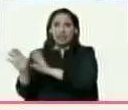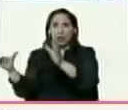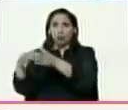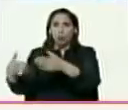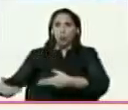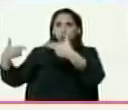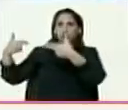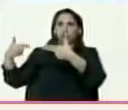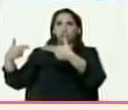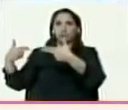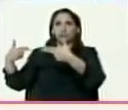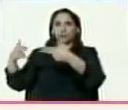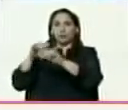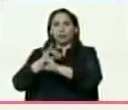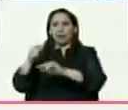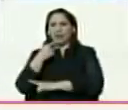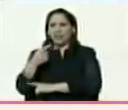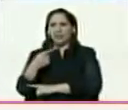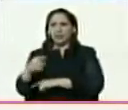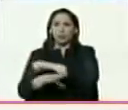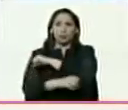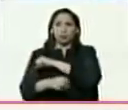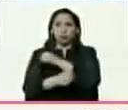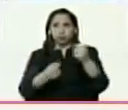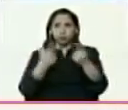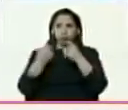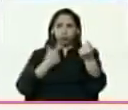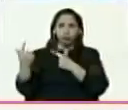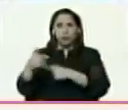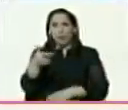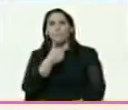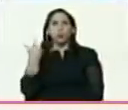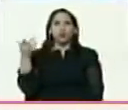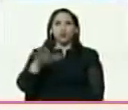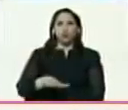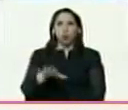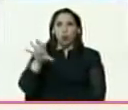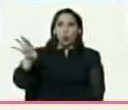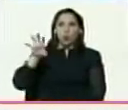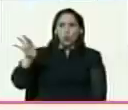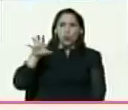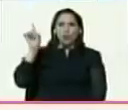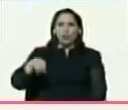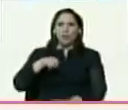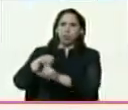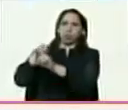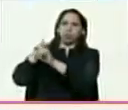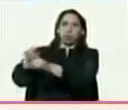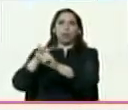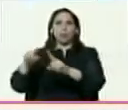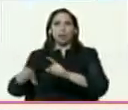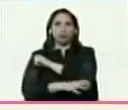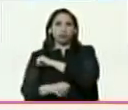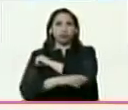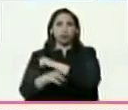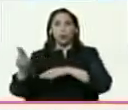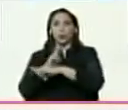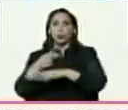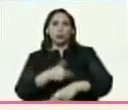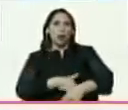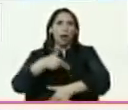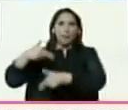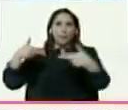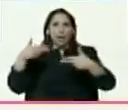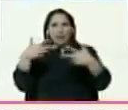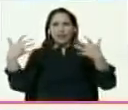se les señala por delitos de narcotráfico asesinato extorsión concierto para delinquir uso de armas de guerra